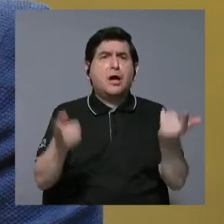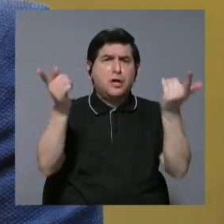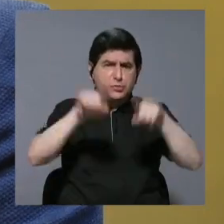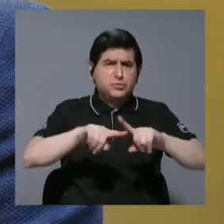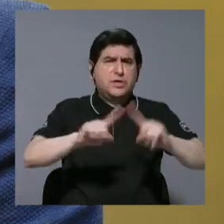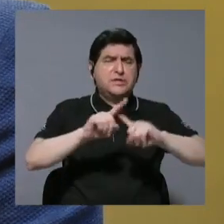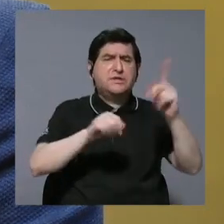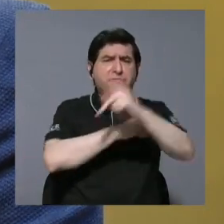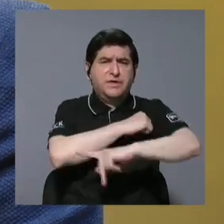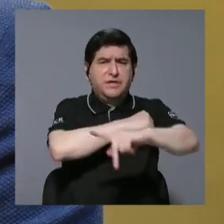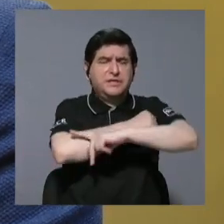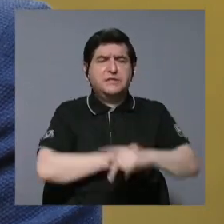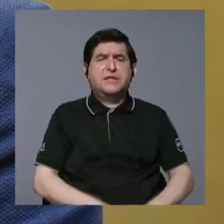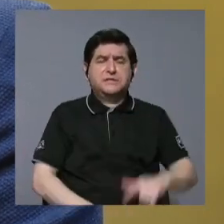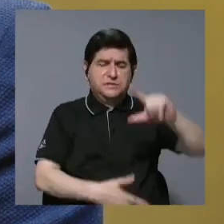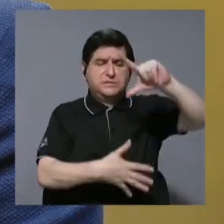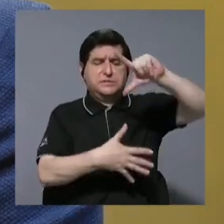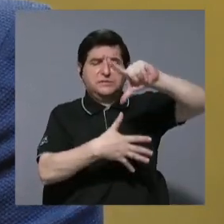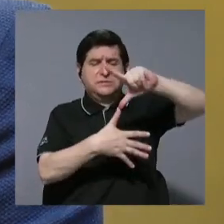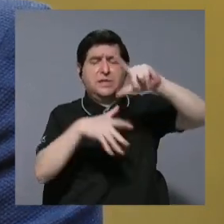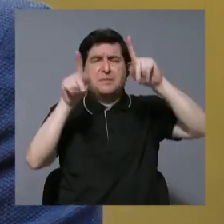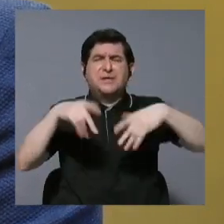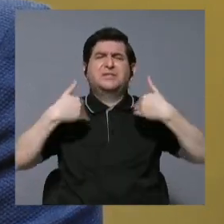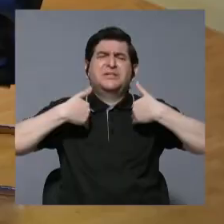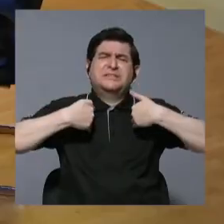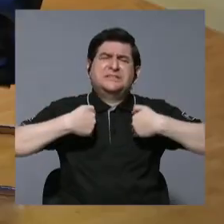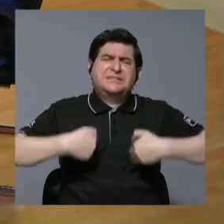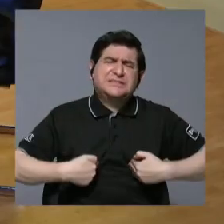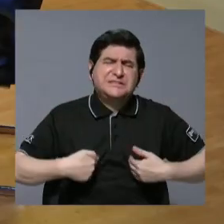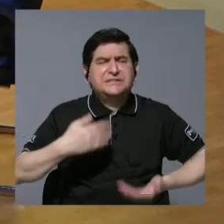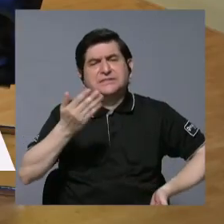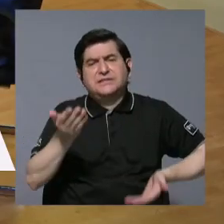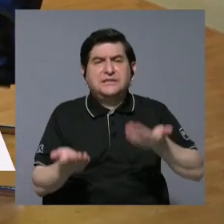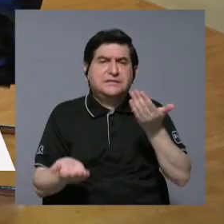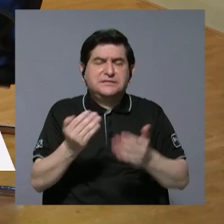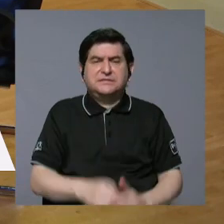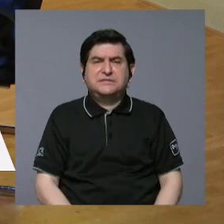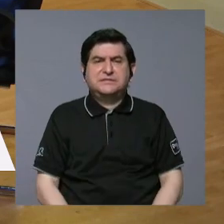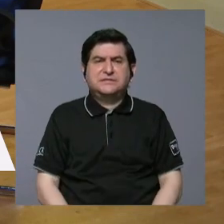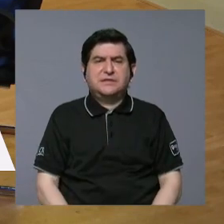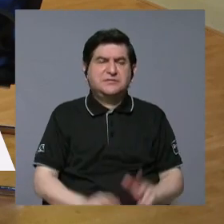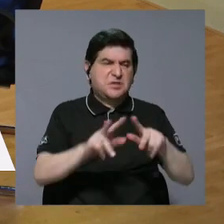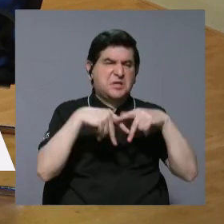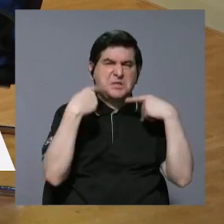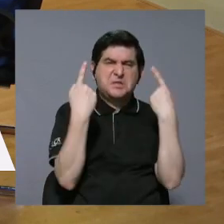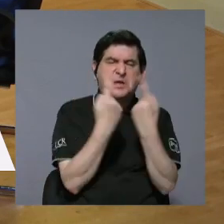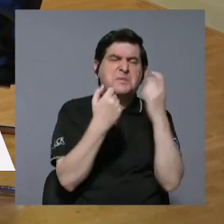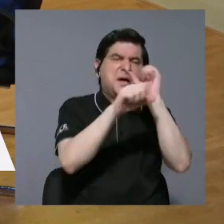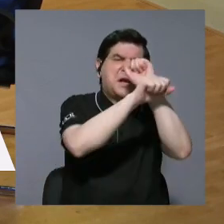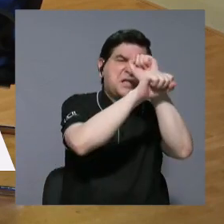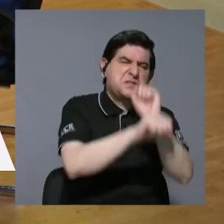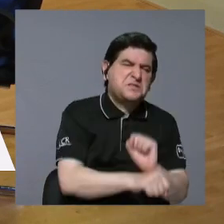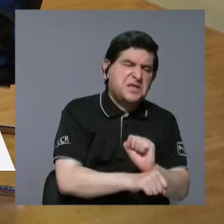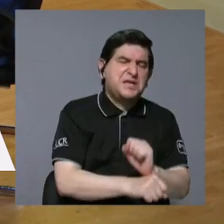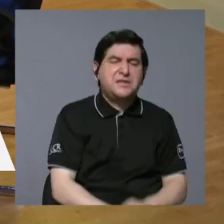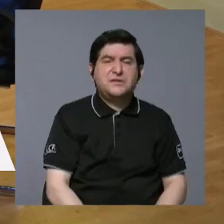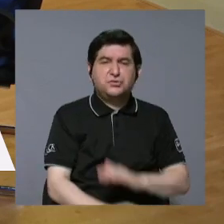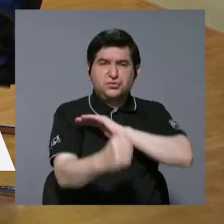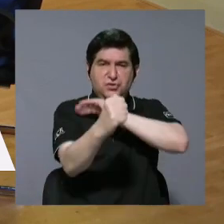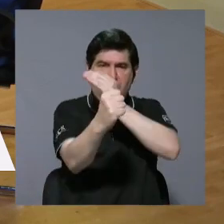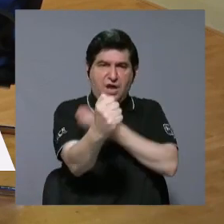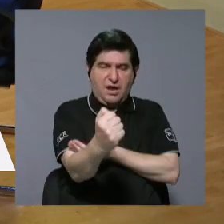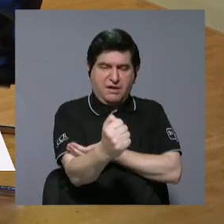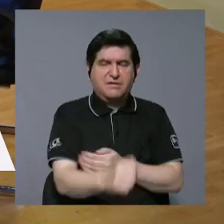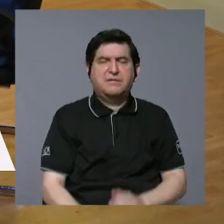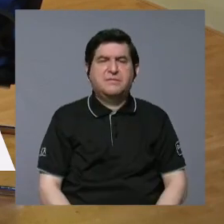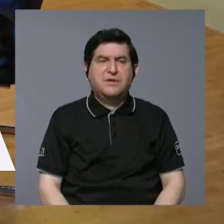muchos países latinoamericanos, la gente cansada de tal vez los partidos tradicionales que han estado en el poder, entonces